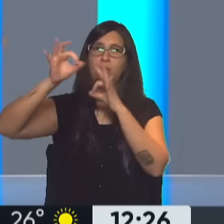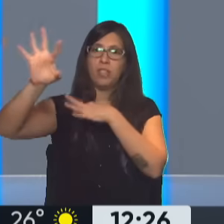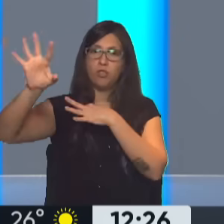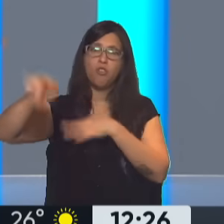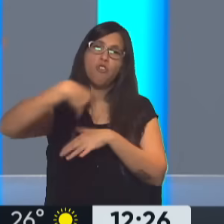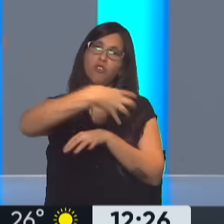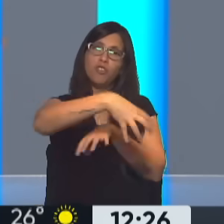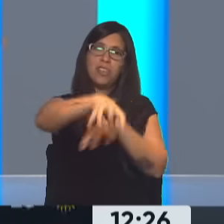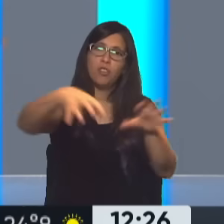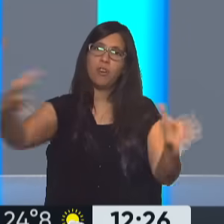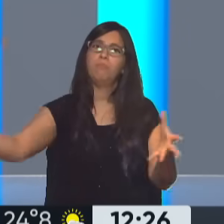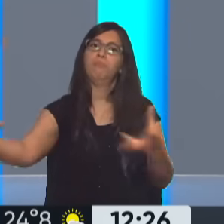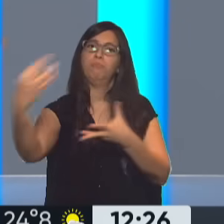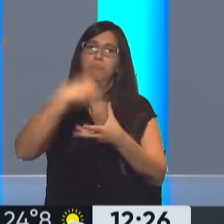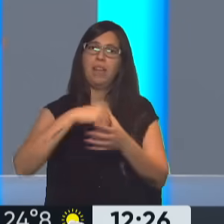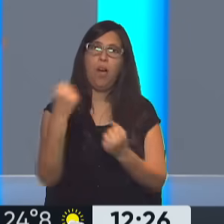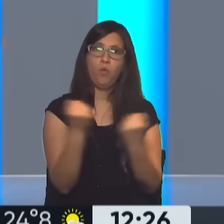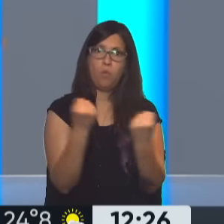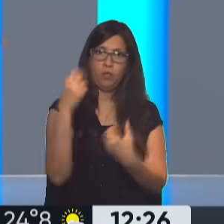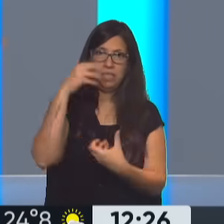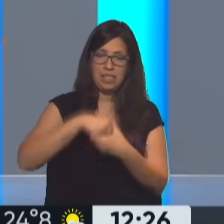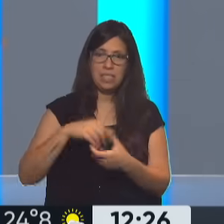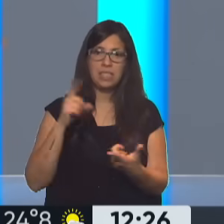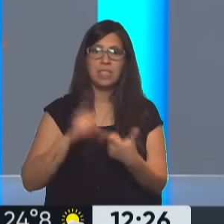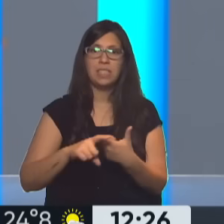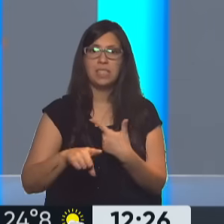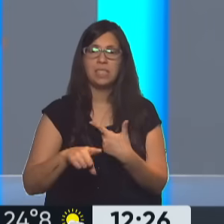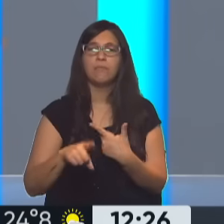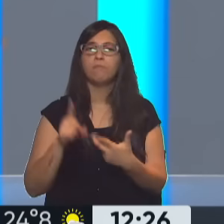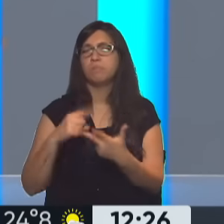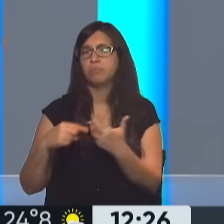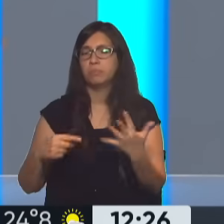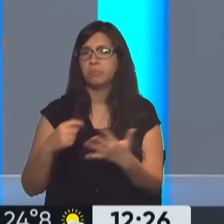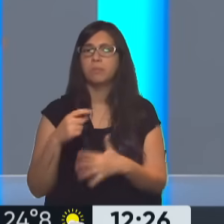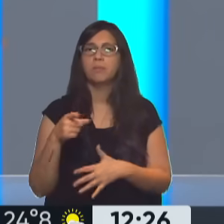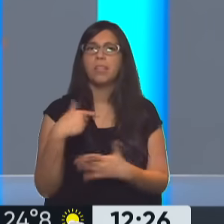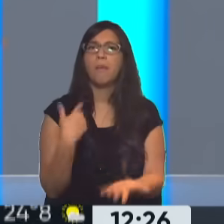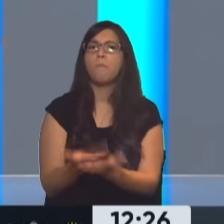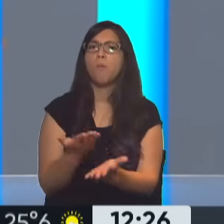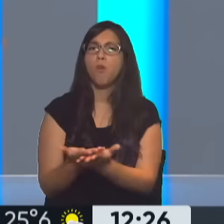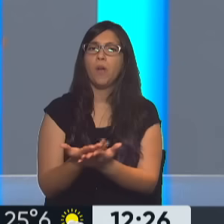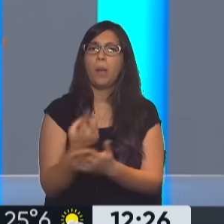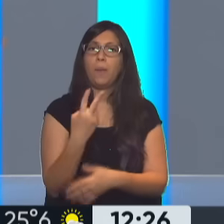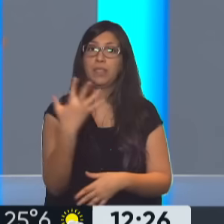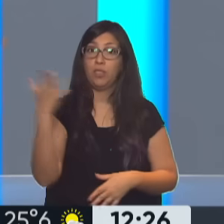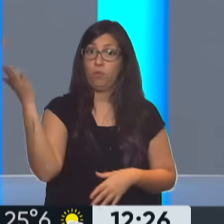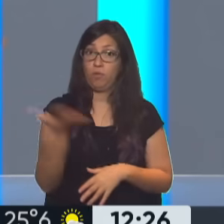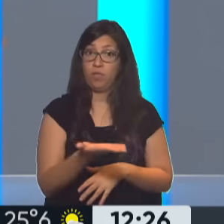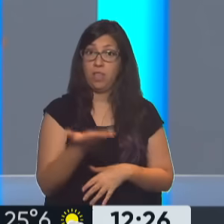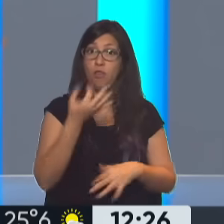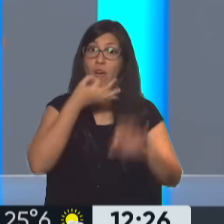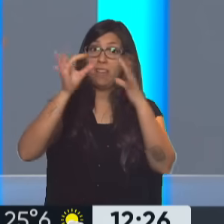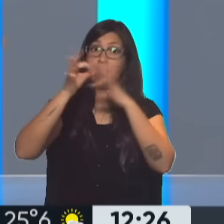otros sectores a los cuales Automotriz entre ellos a los cuales se les eh ofrece que el 25% de las